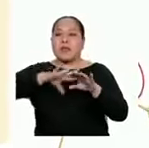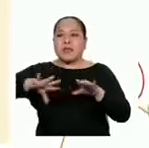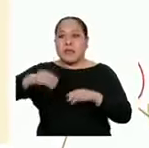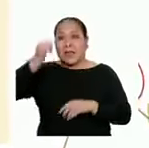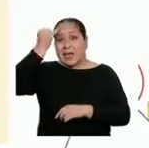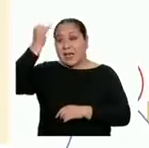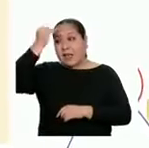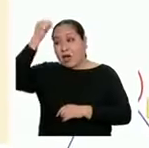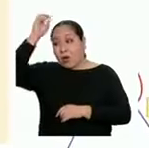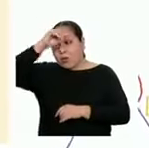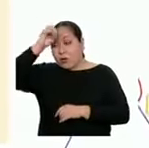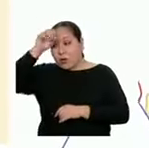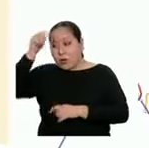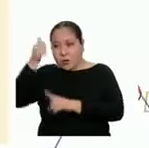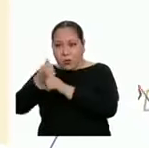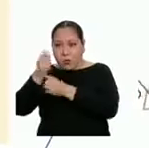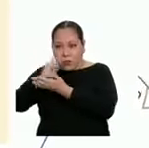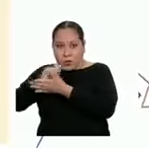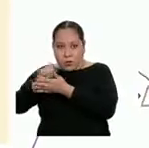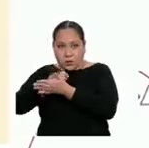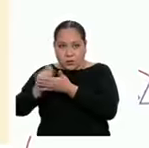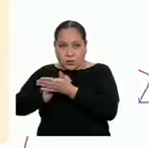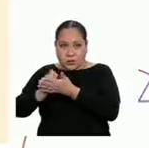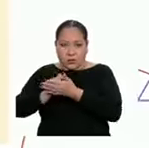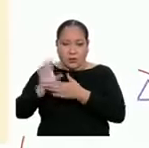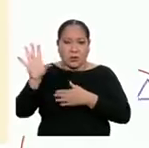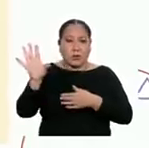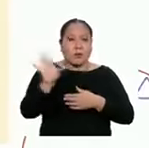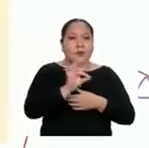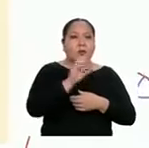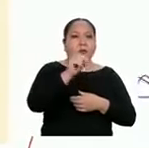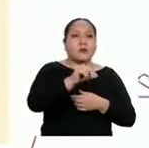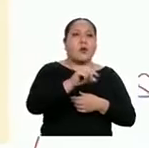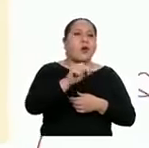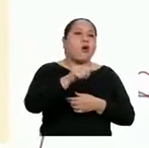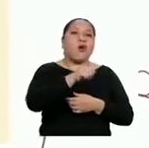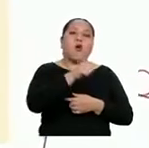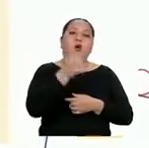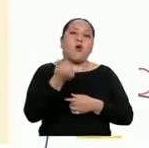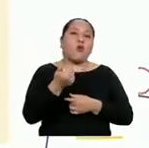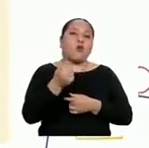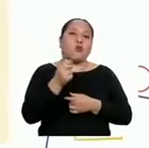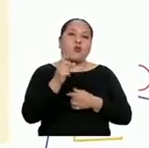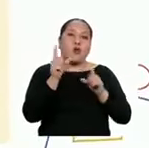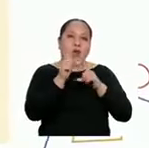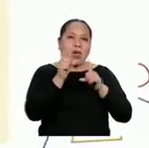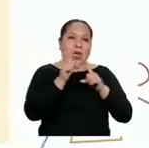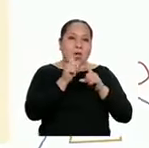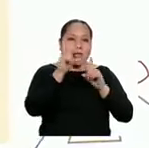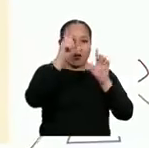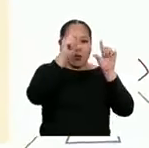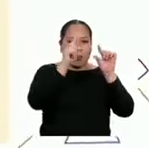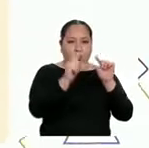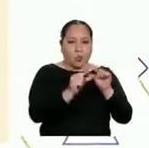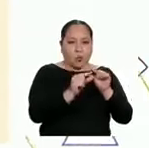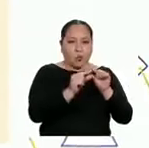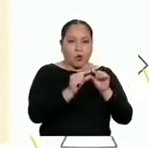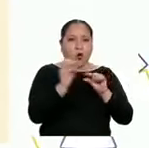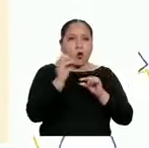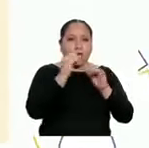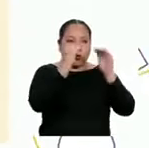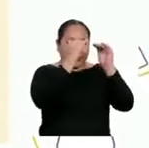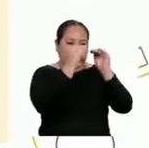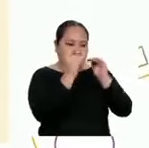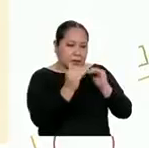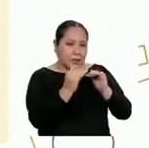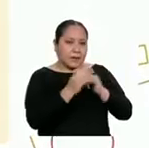autora o autor. Por lo general, se suele utilizar otro tipo de letra, de tamaño, o se deja una